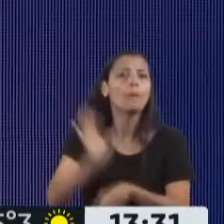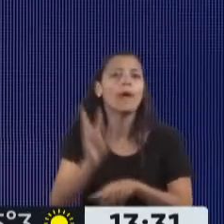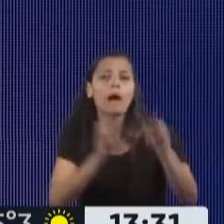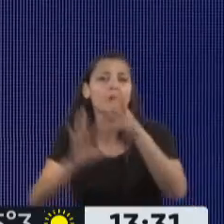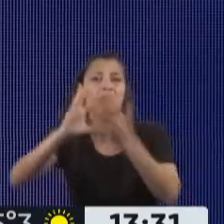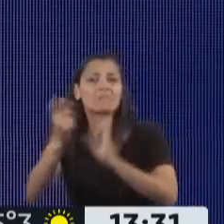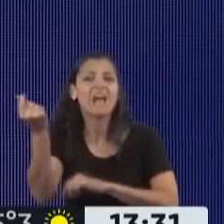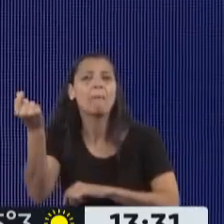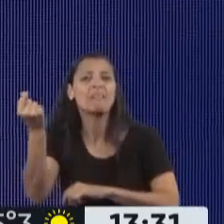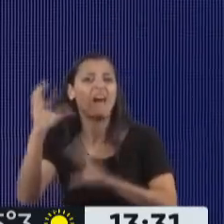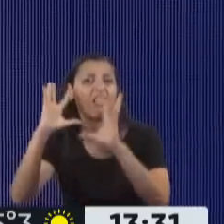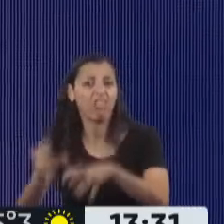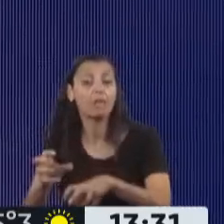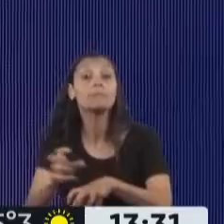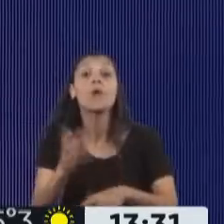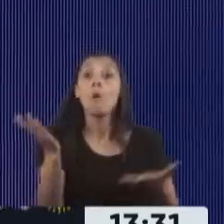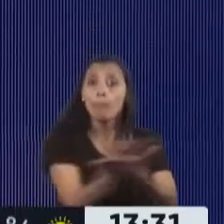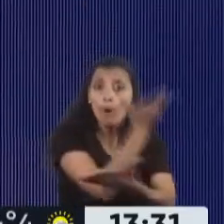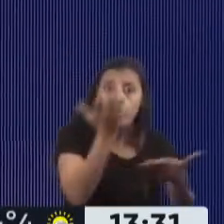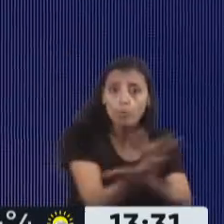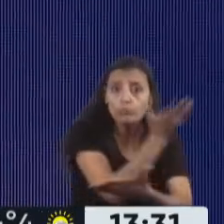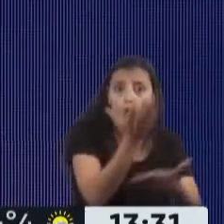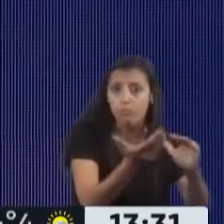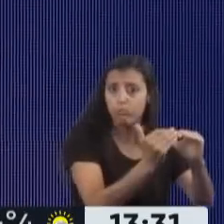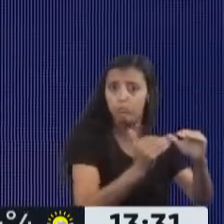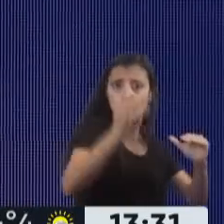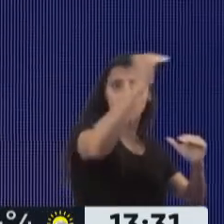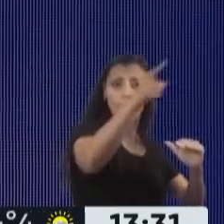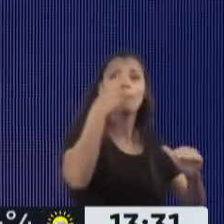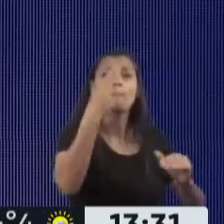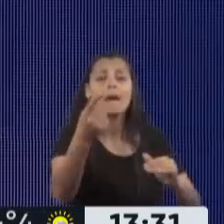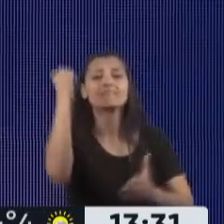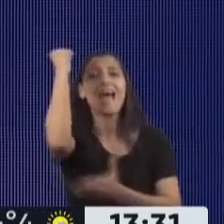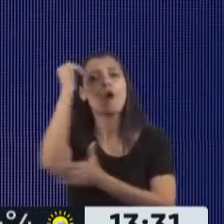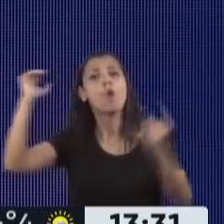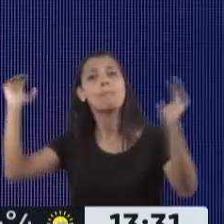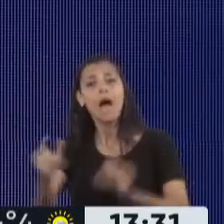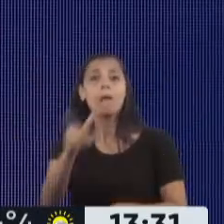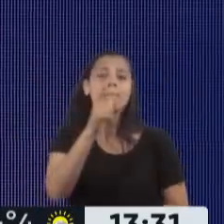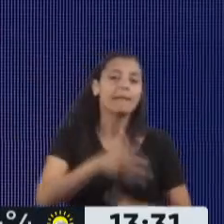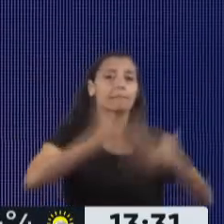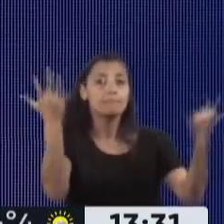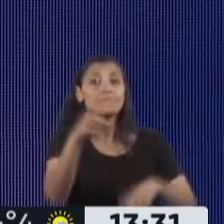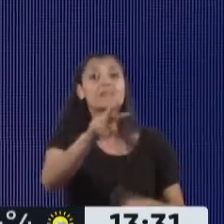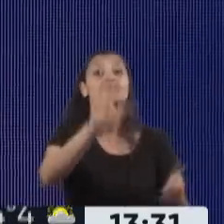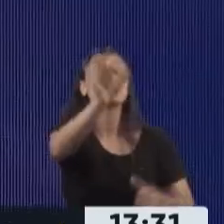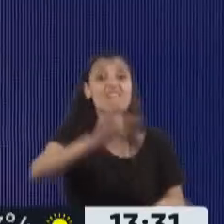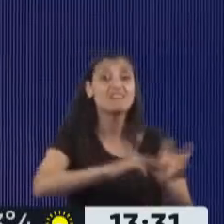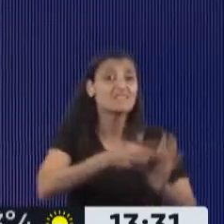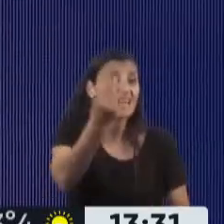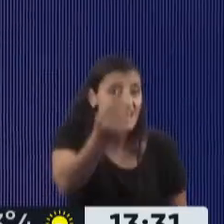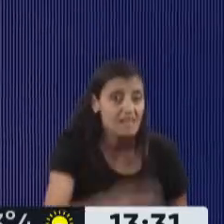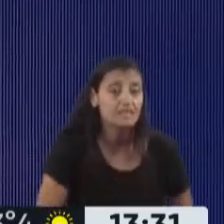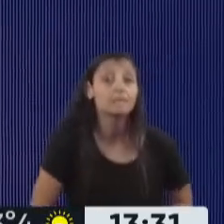capital, la productividad marginal del capital es alta. Eso que vemos en microeconomía, que parece una abstracción, ¿sabe qué quiere decir? Que la TIR